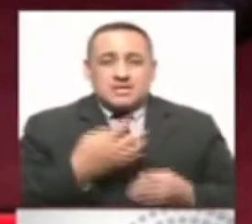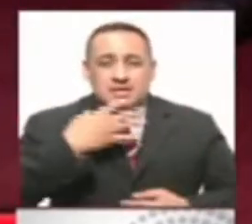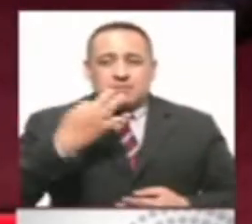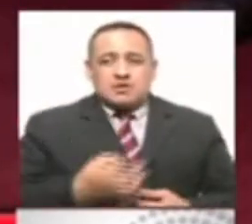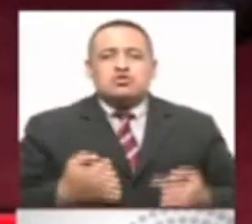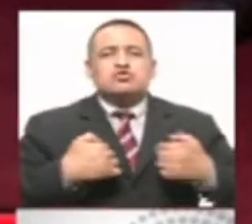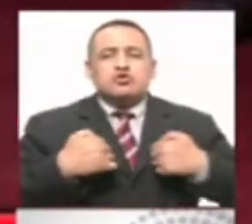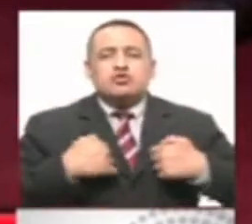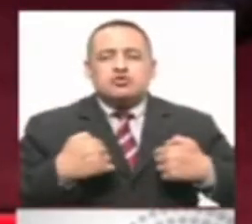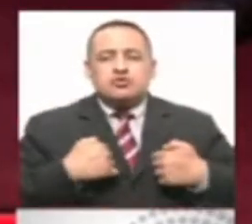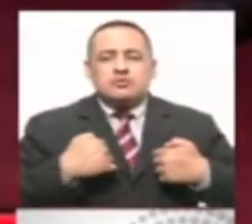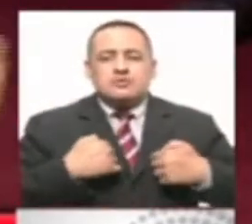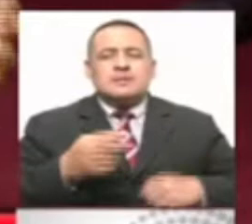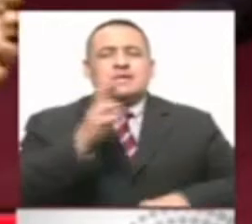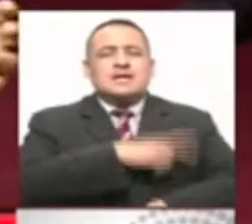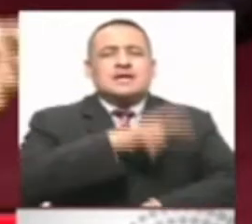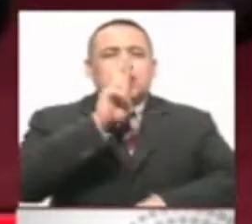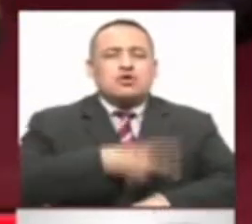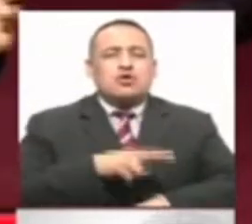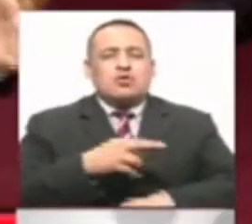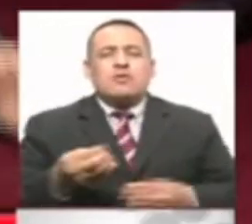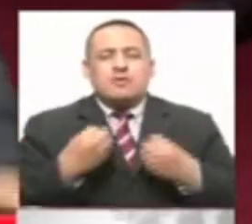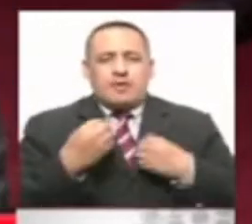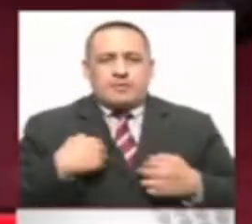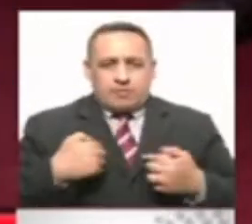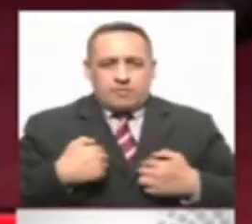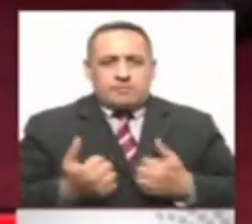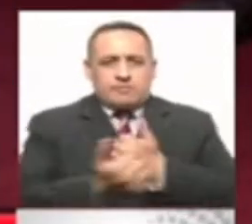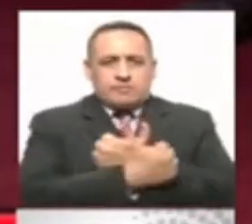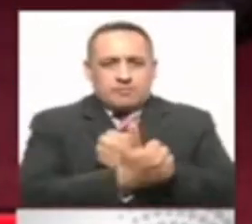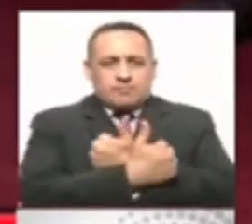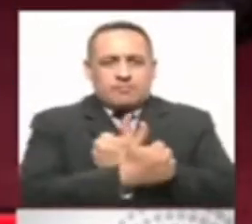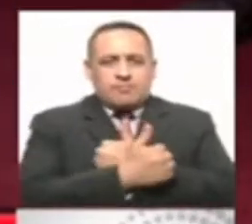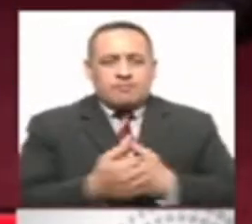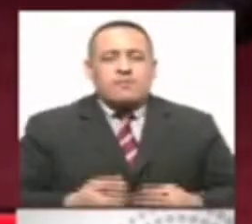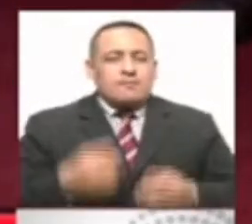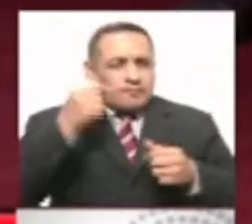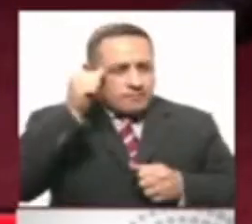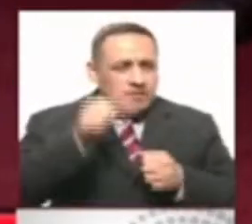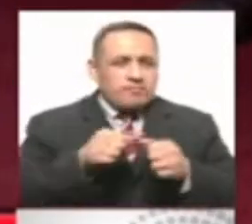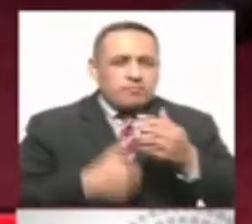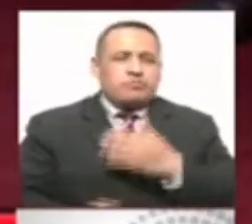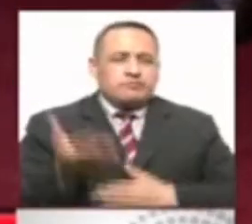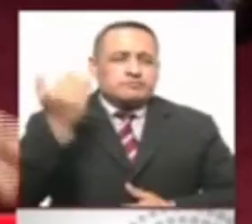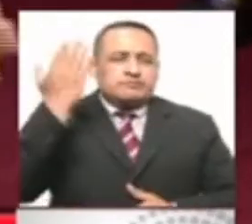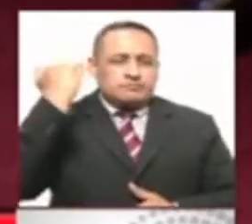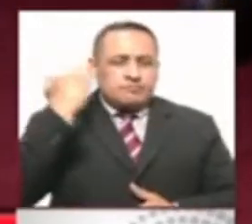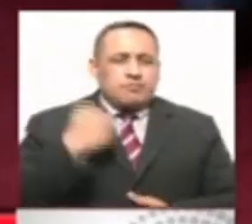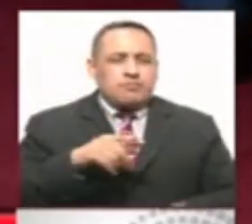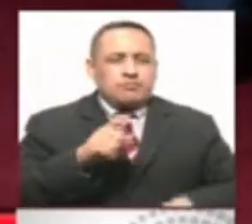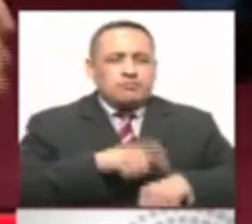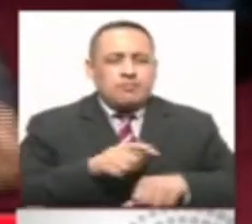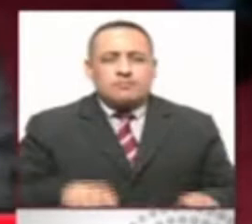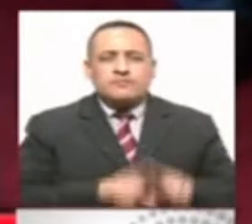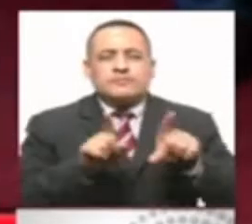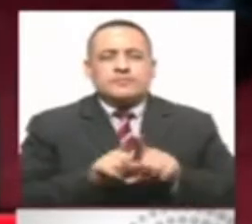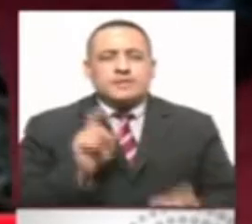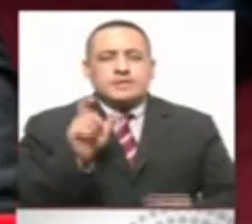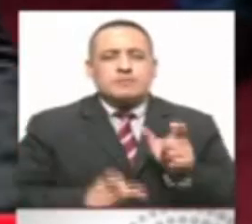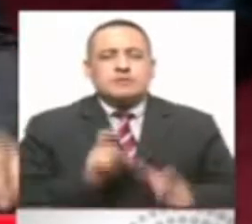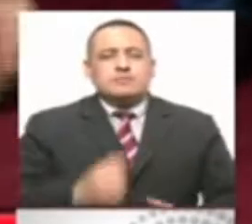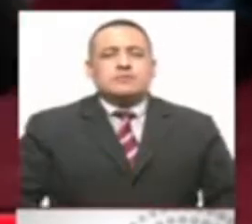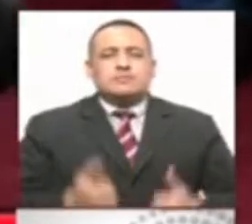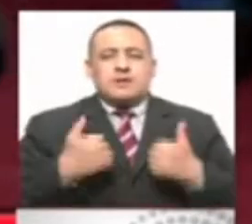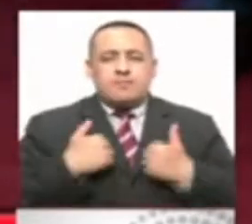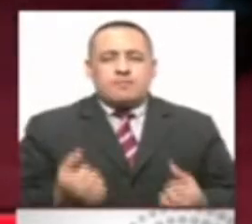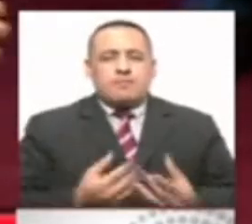yo vengo de una región como vengo de Ayacucho, y esos tiempos difíciles en el cual el pueblo vivía